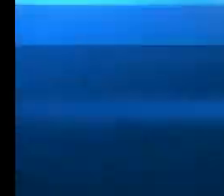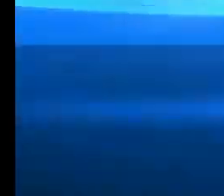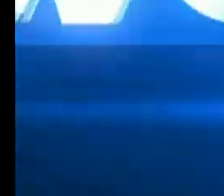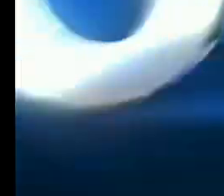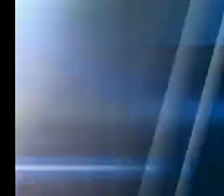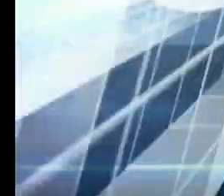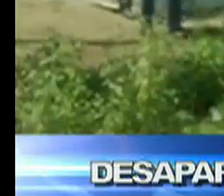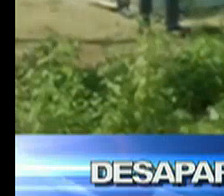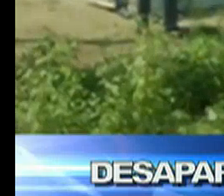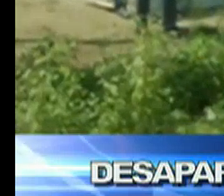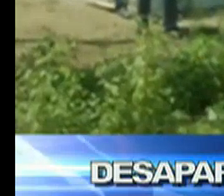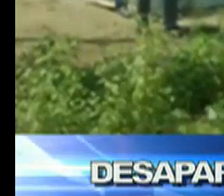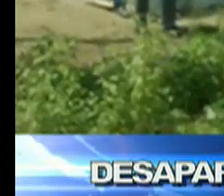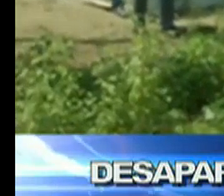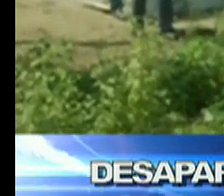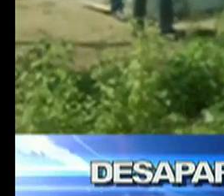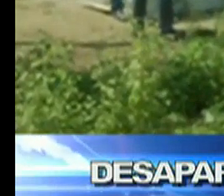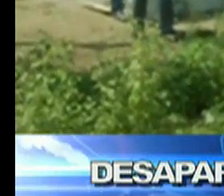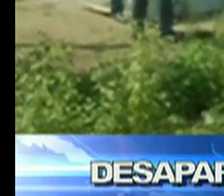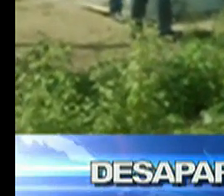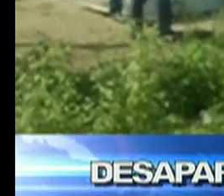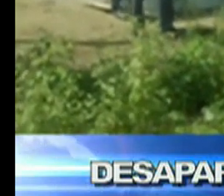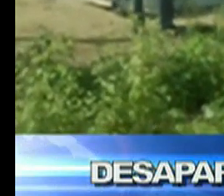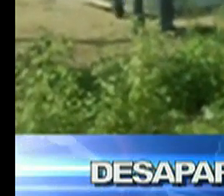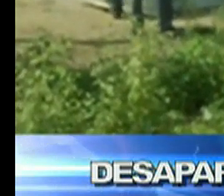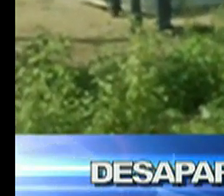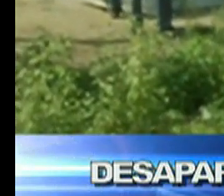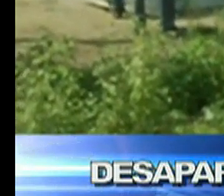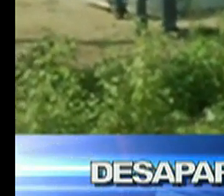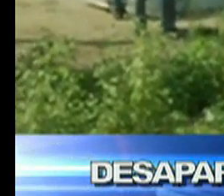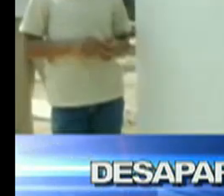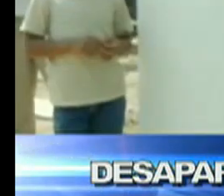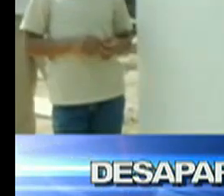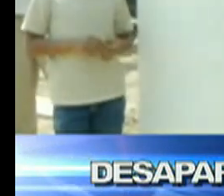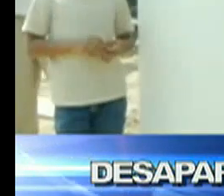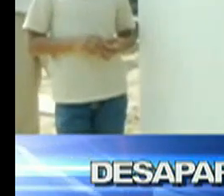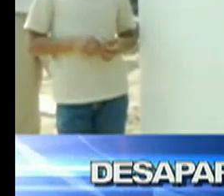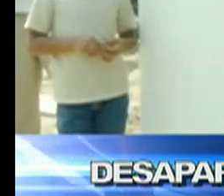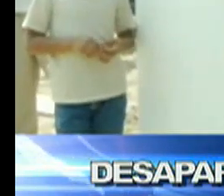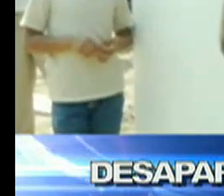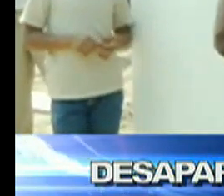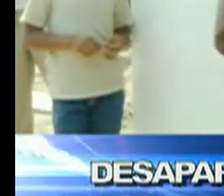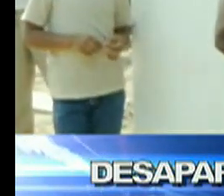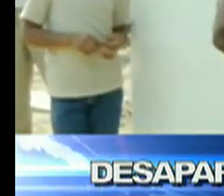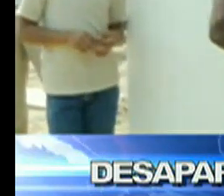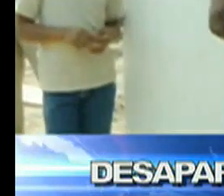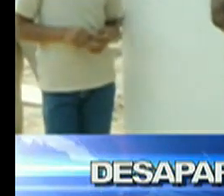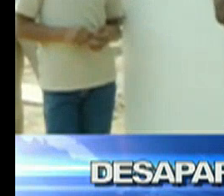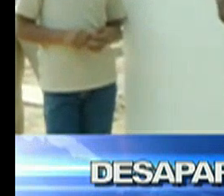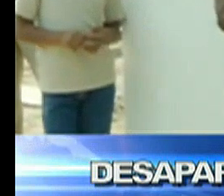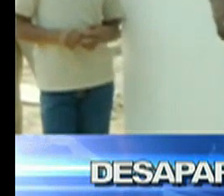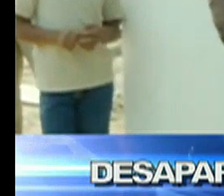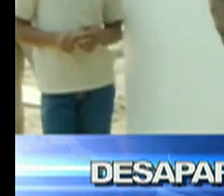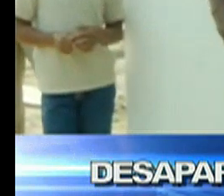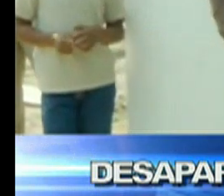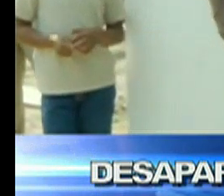Hallan el cuerpo de un hombre sin vida en el río Milagro. El ahora occiso había sido reportado como desaparecido.